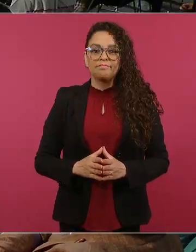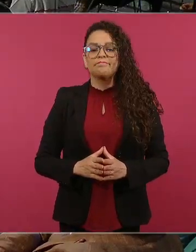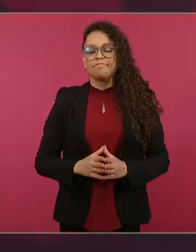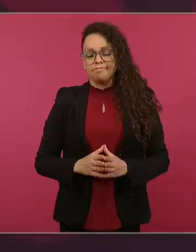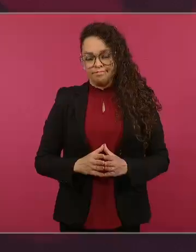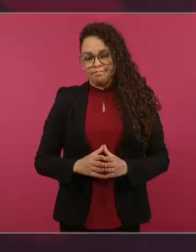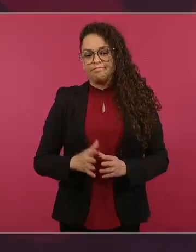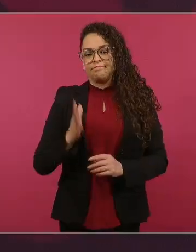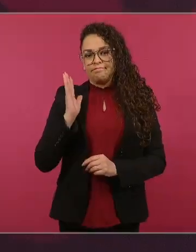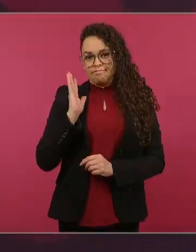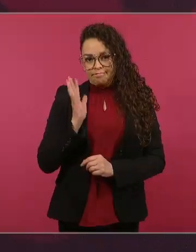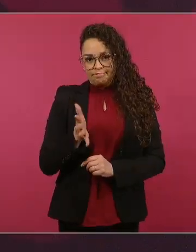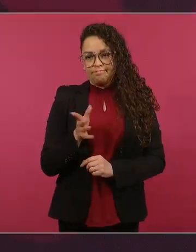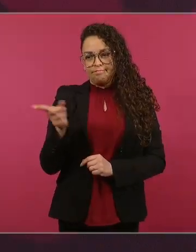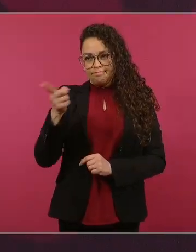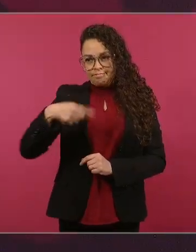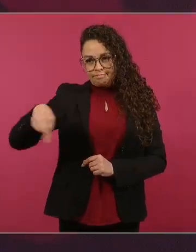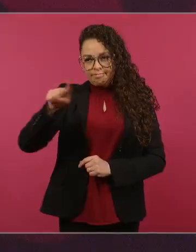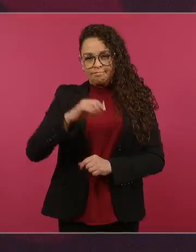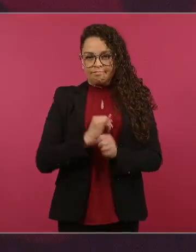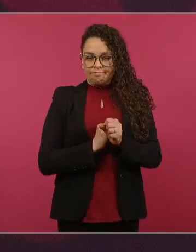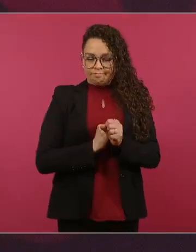de que